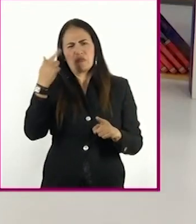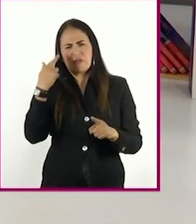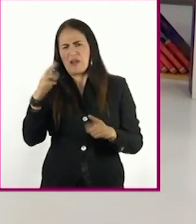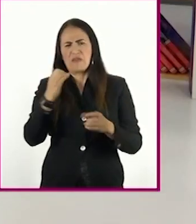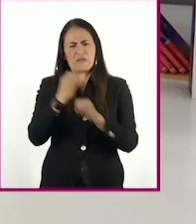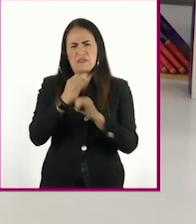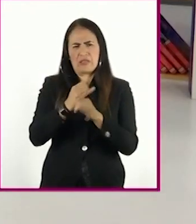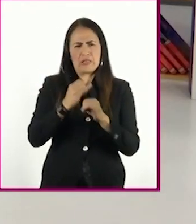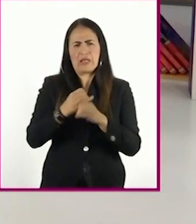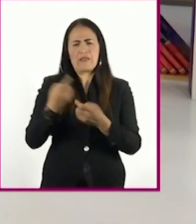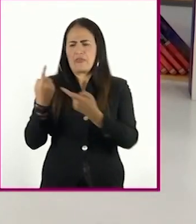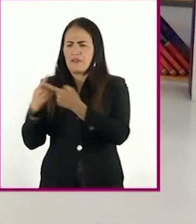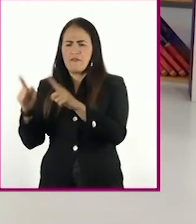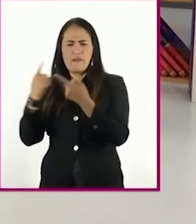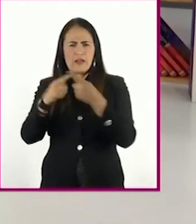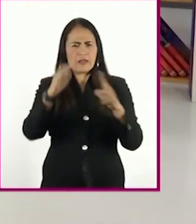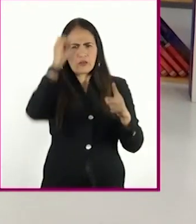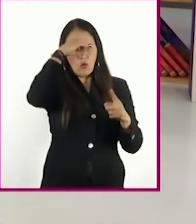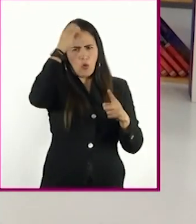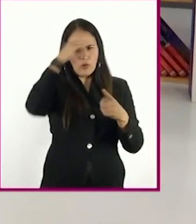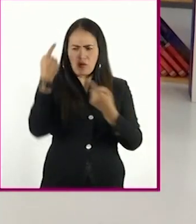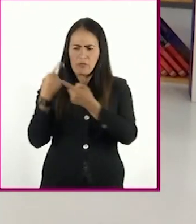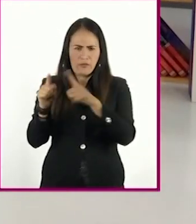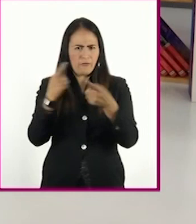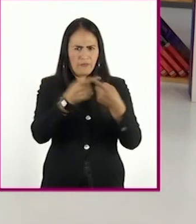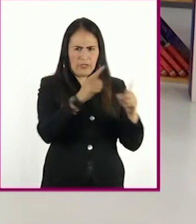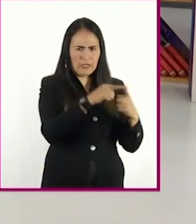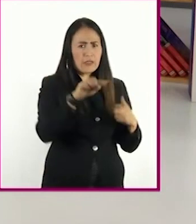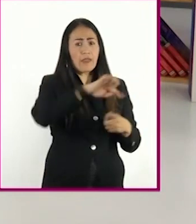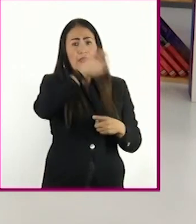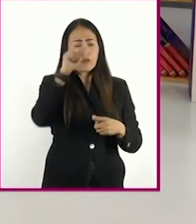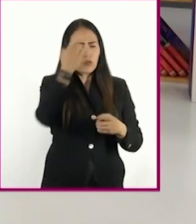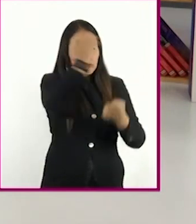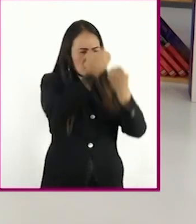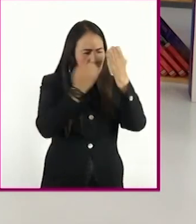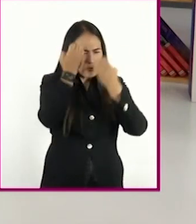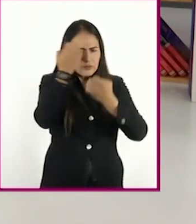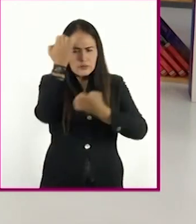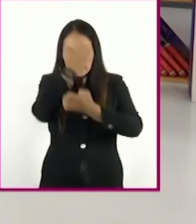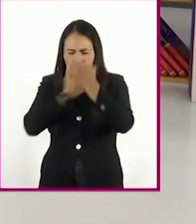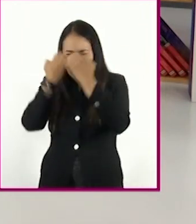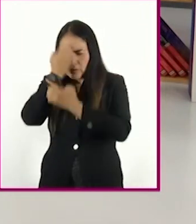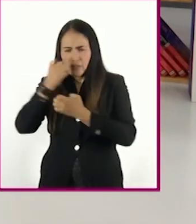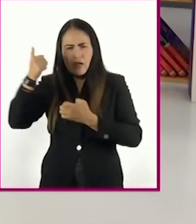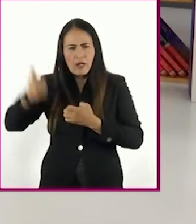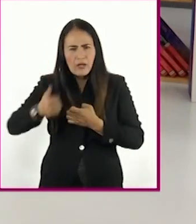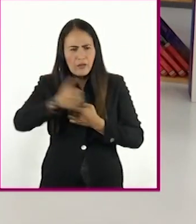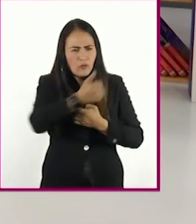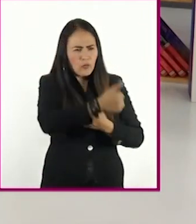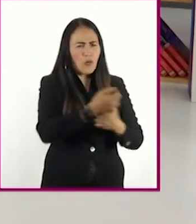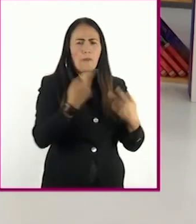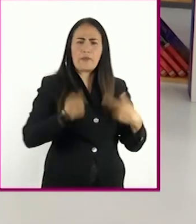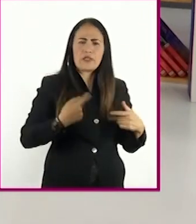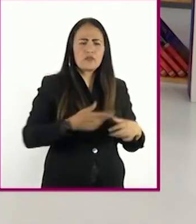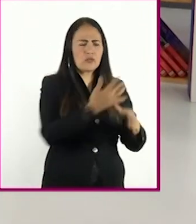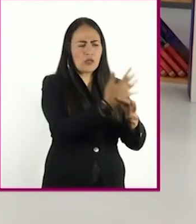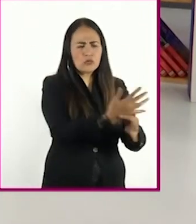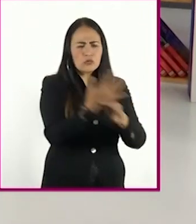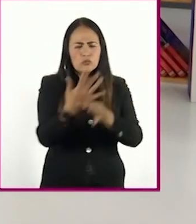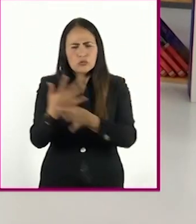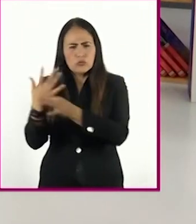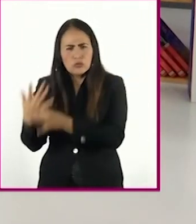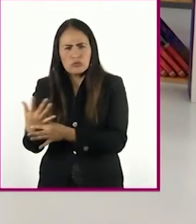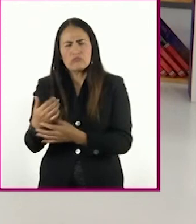haya posturas diversas. Analícenlos e identifiquen los recursos que utilizan los autores para fijar su